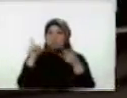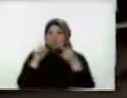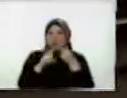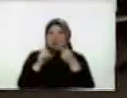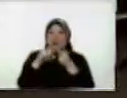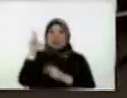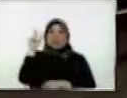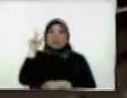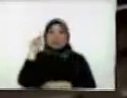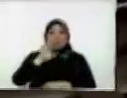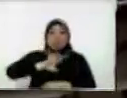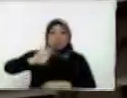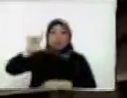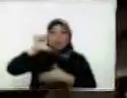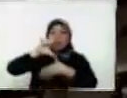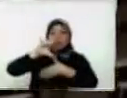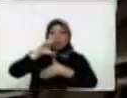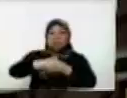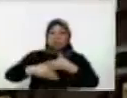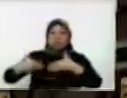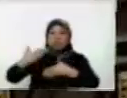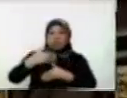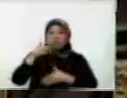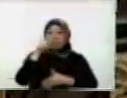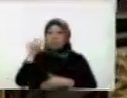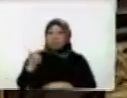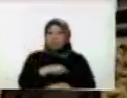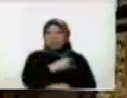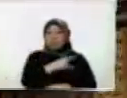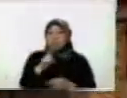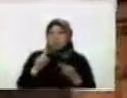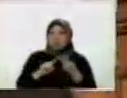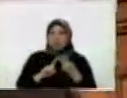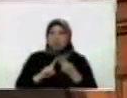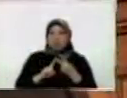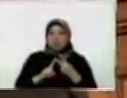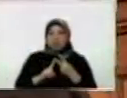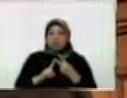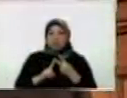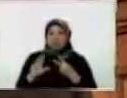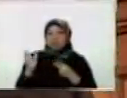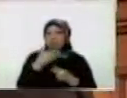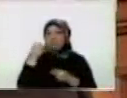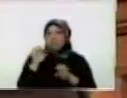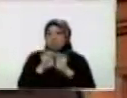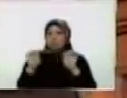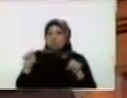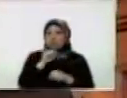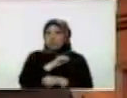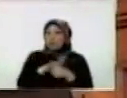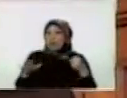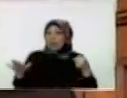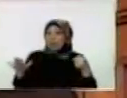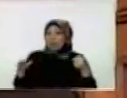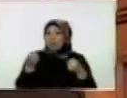América Latina con mayor matrícula universitaria. Tenemos educación gratuita de